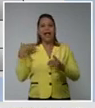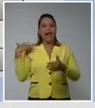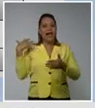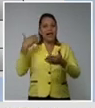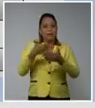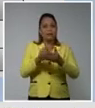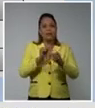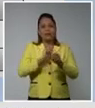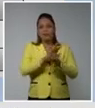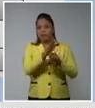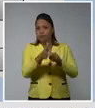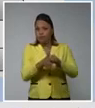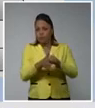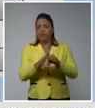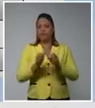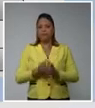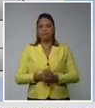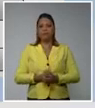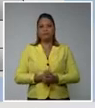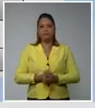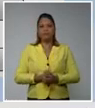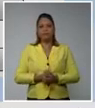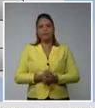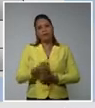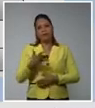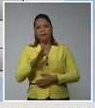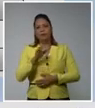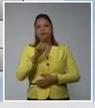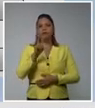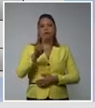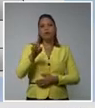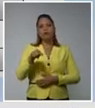la pandemia. Estamos hablando de un